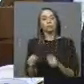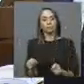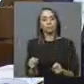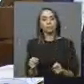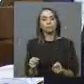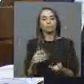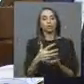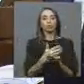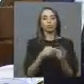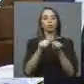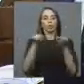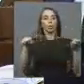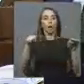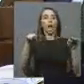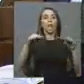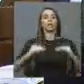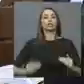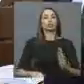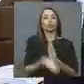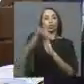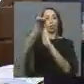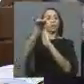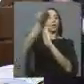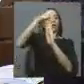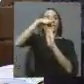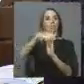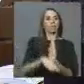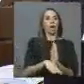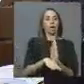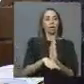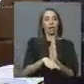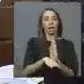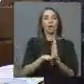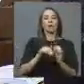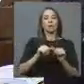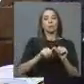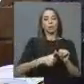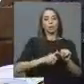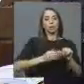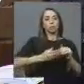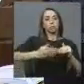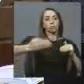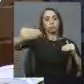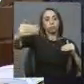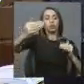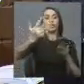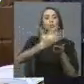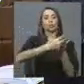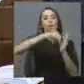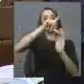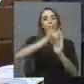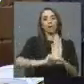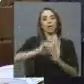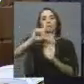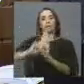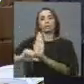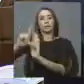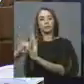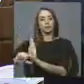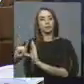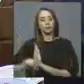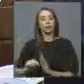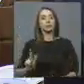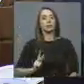tender a igualar salarios hacia la baja quizás al principio no pero en el largo plazo así va a ser señor presidente